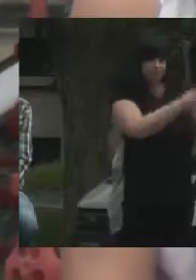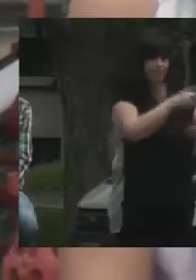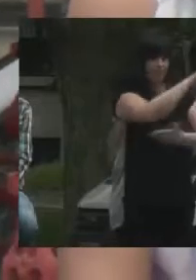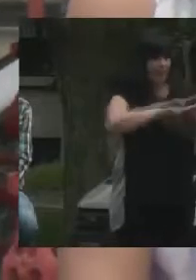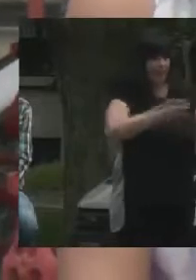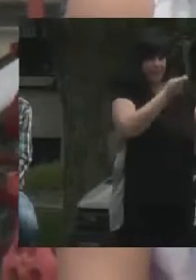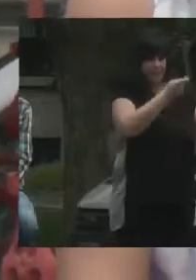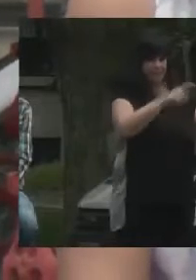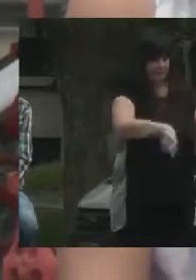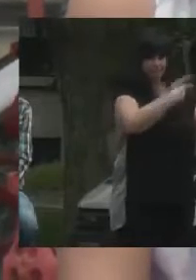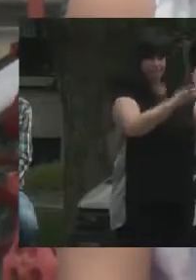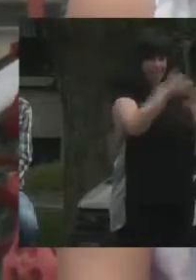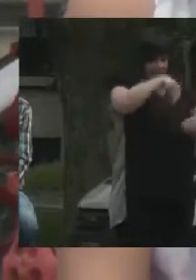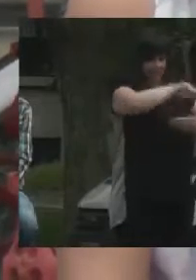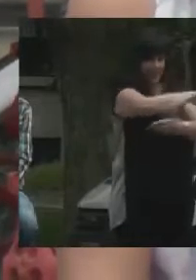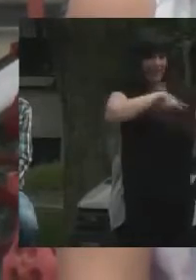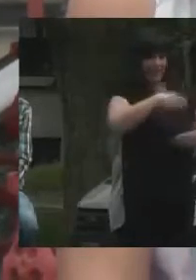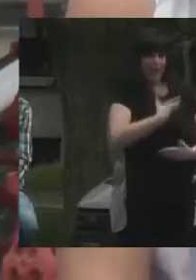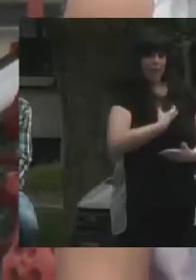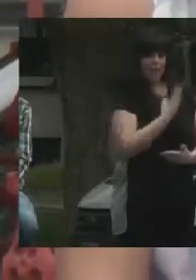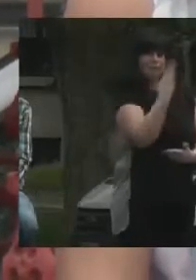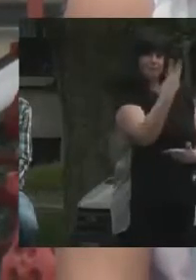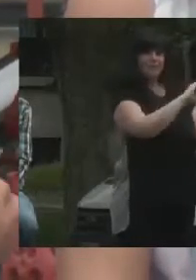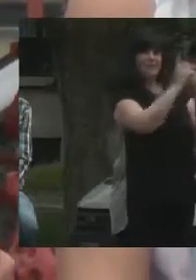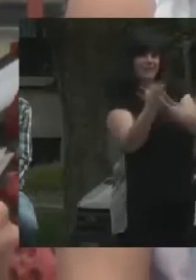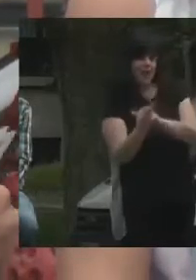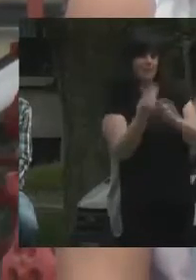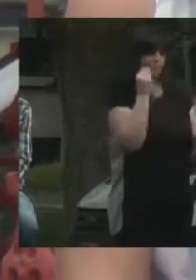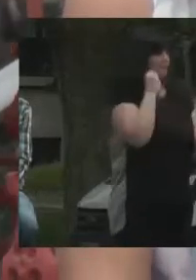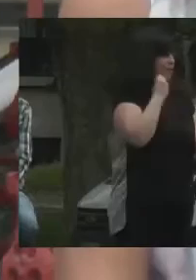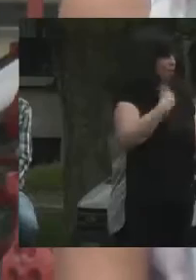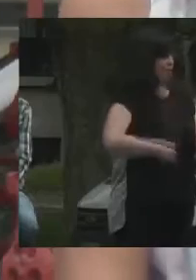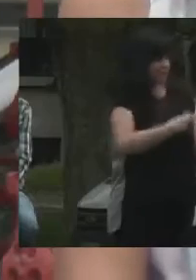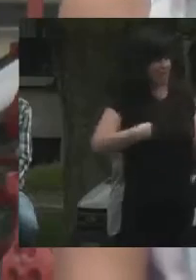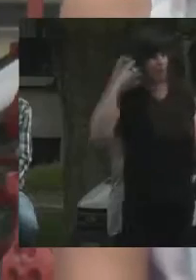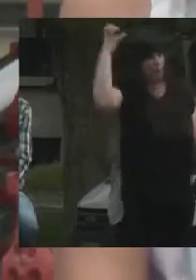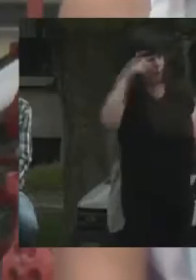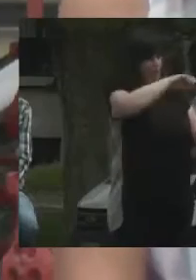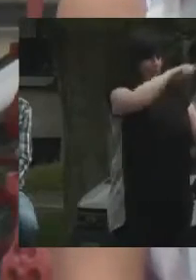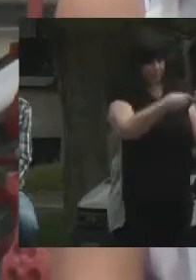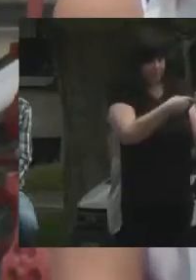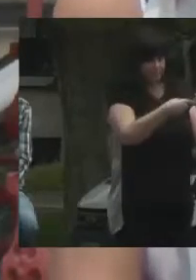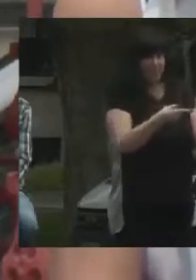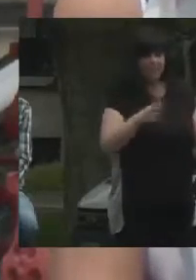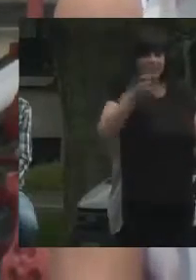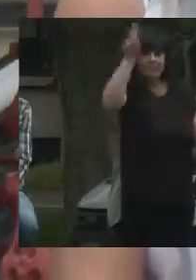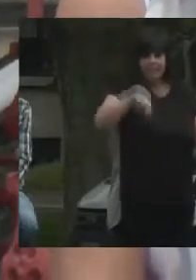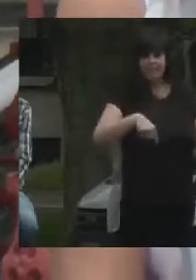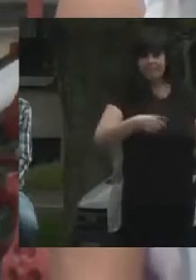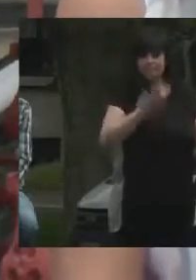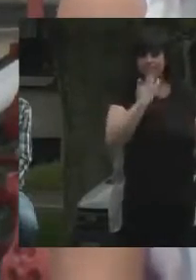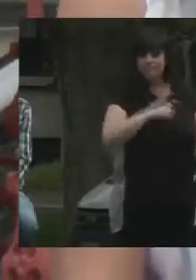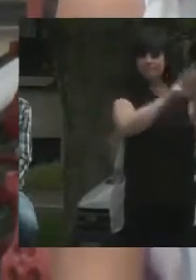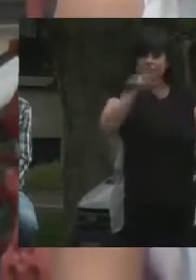todo o Estado. Aquí en Galicia temos 3 concellos do cambio, non? Ferrol, Compostela e A Coruña, pero tamén hai que facerlle recoñecemento a toda esa